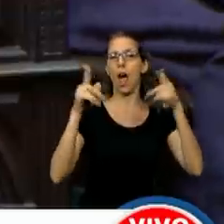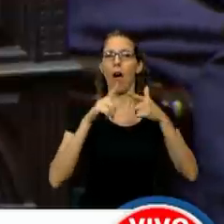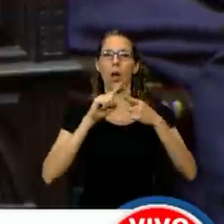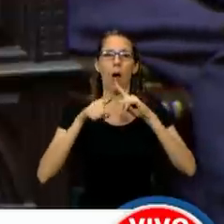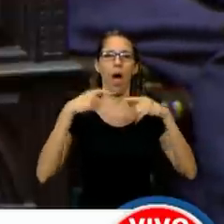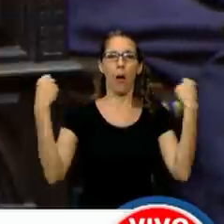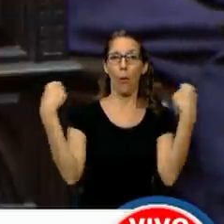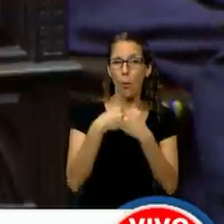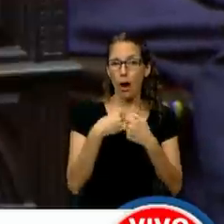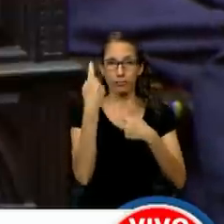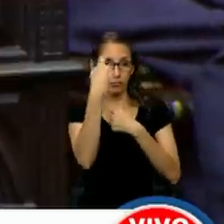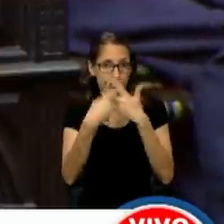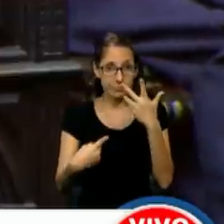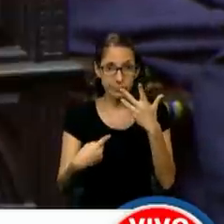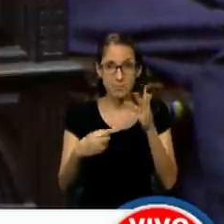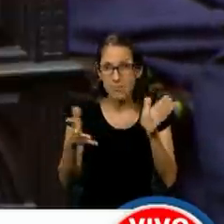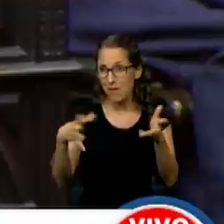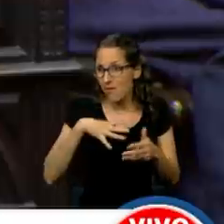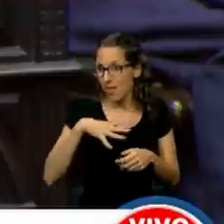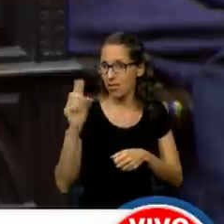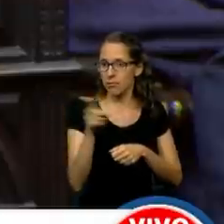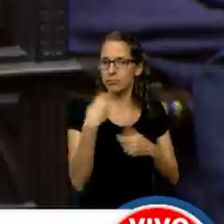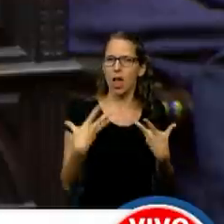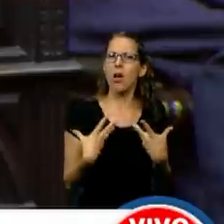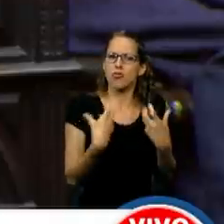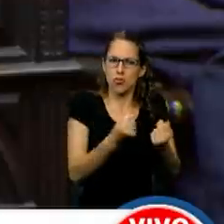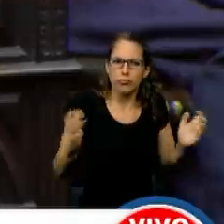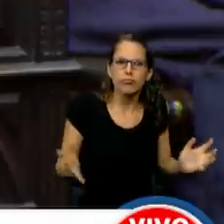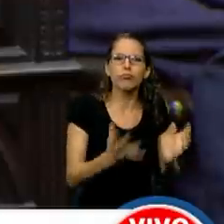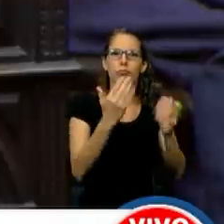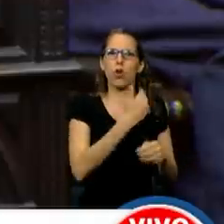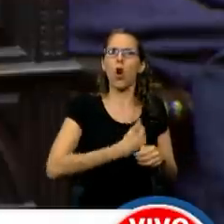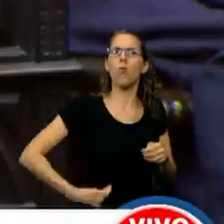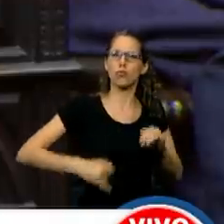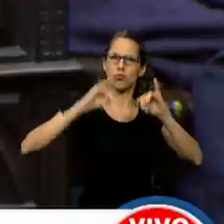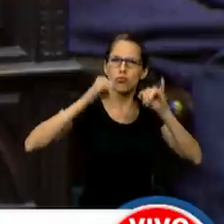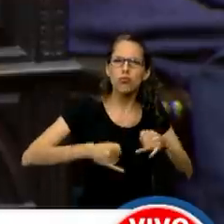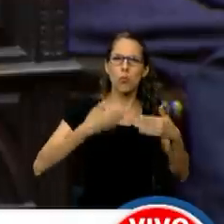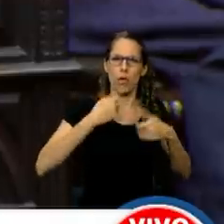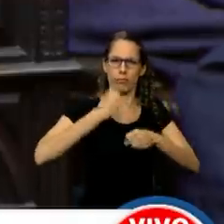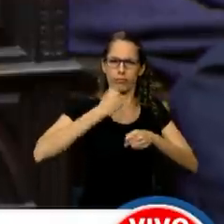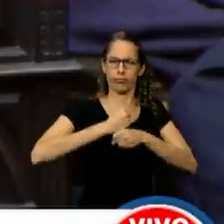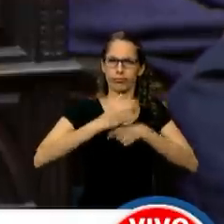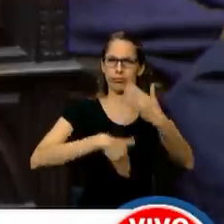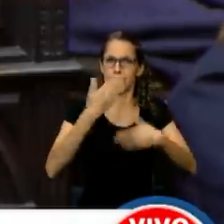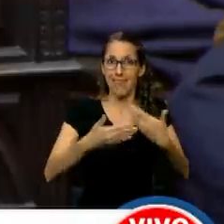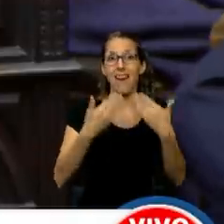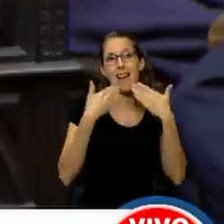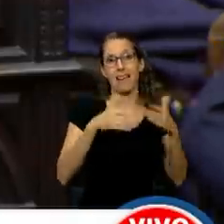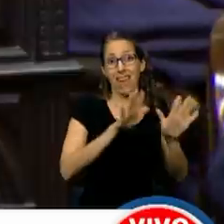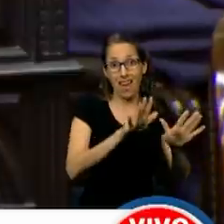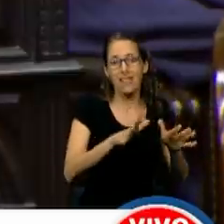estamos ayudando que este gobierno pueda profundizar las políticas públicas que vienen salvando vidas